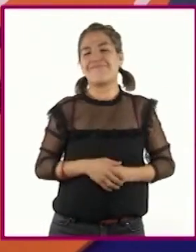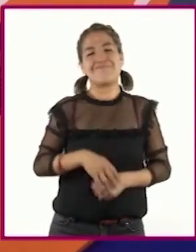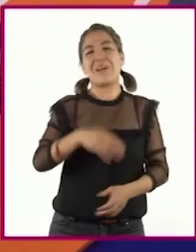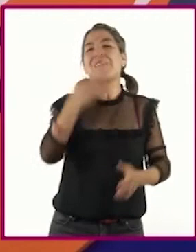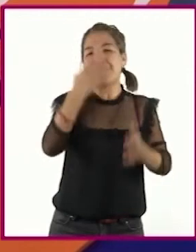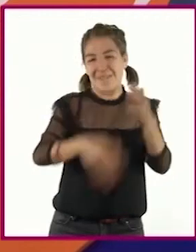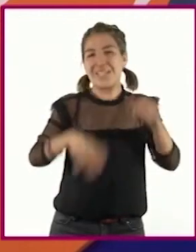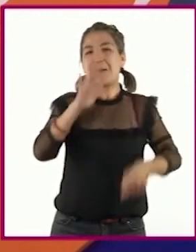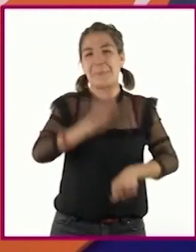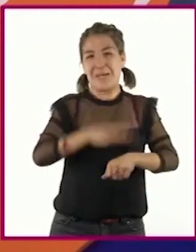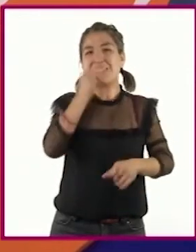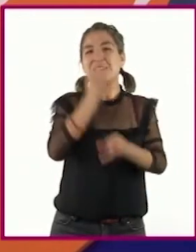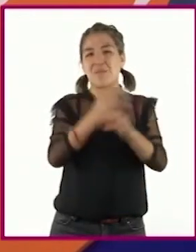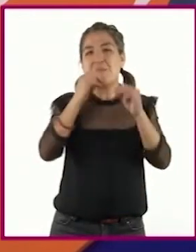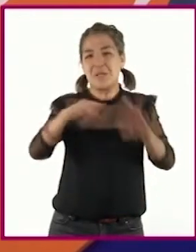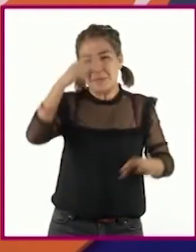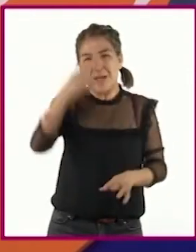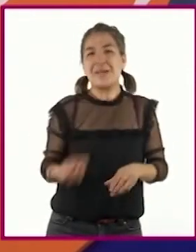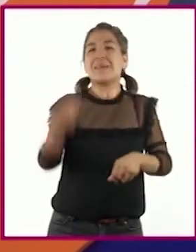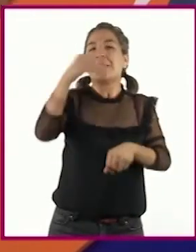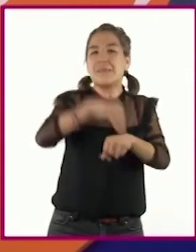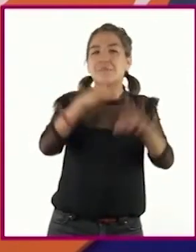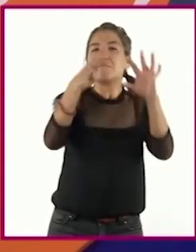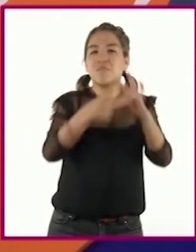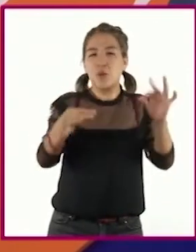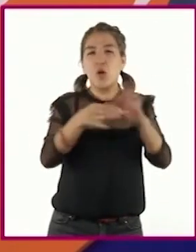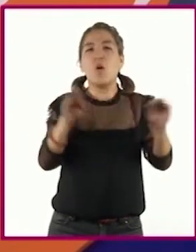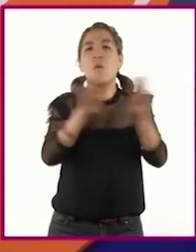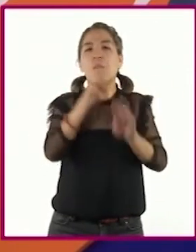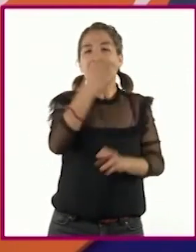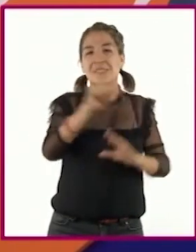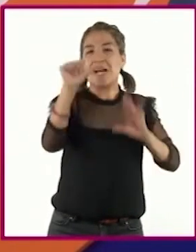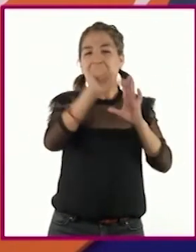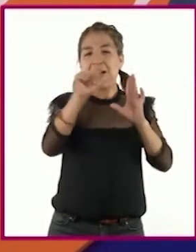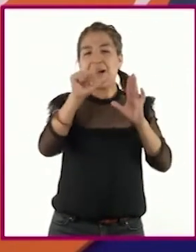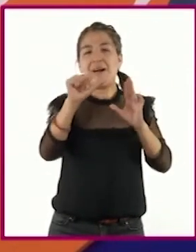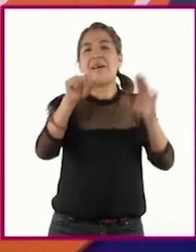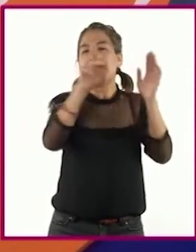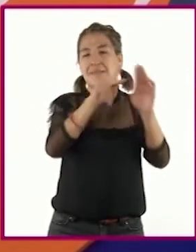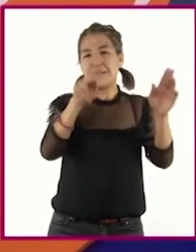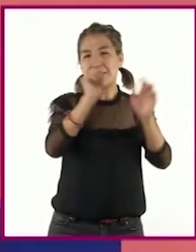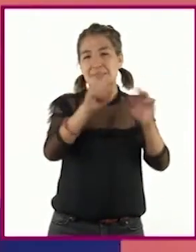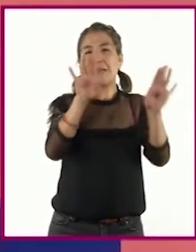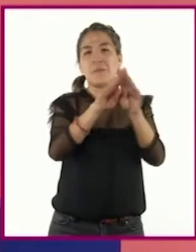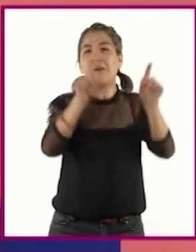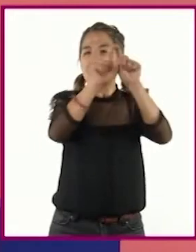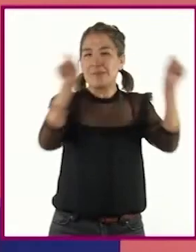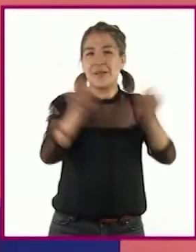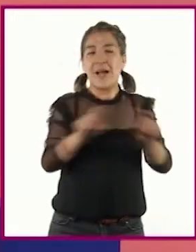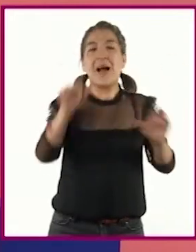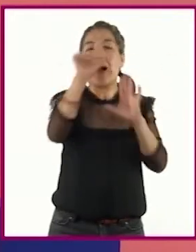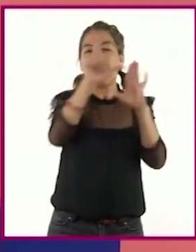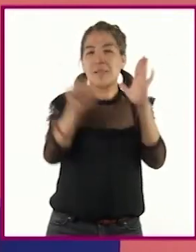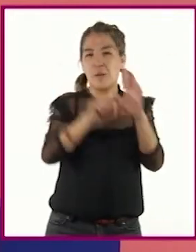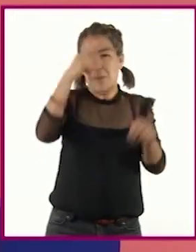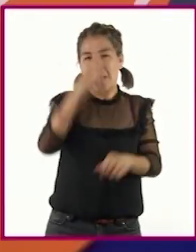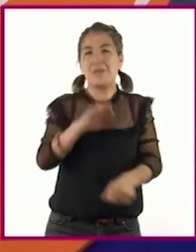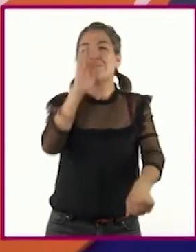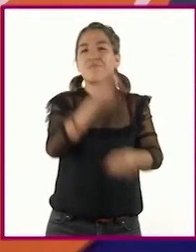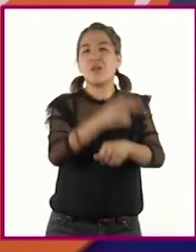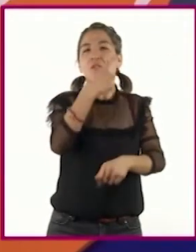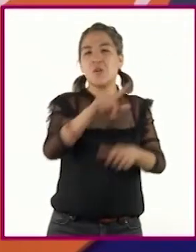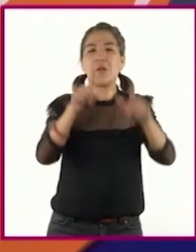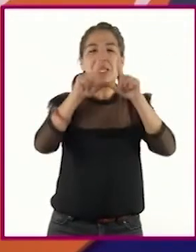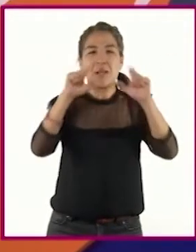más información para contextualizar los artículos que protegen a nuestras lenguas. Es hora de trabajar